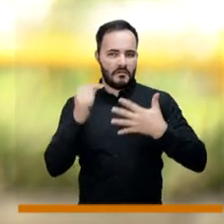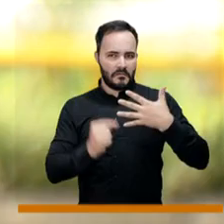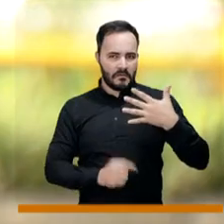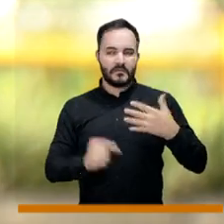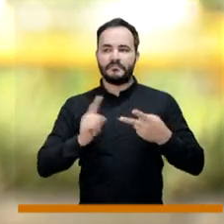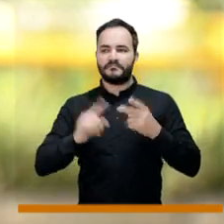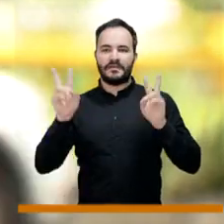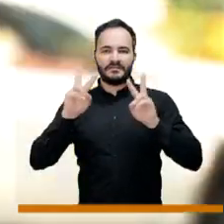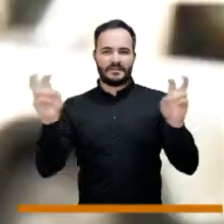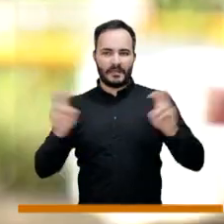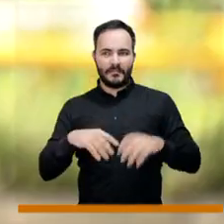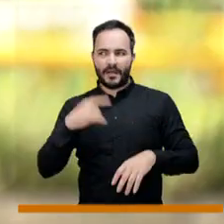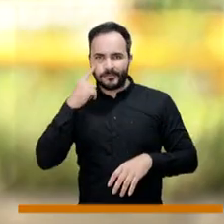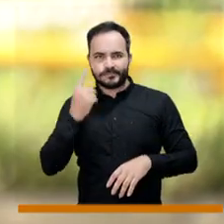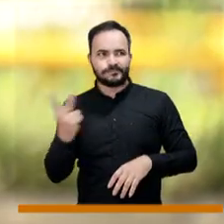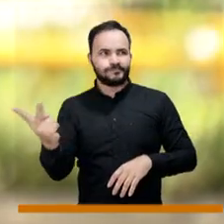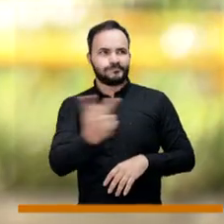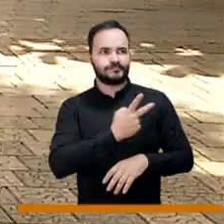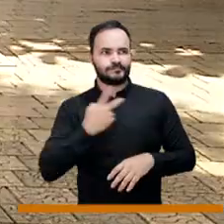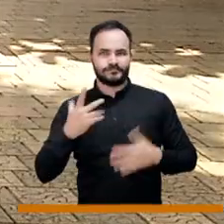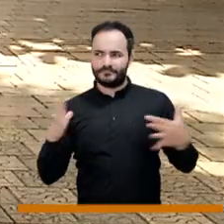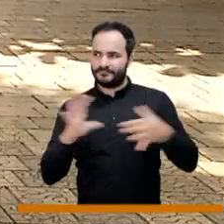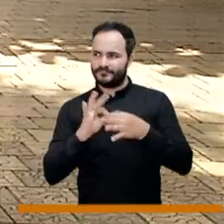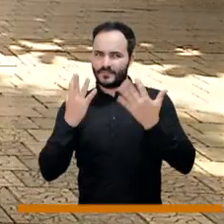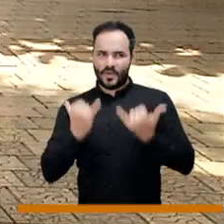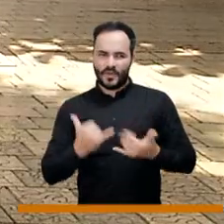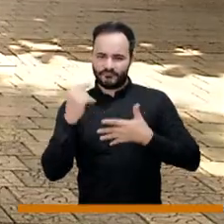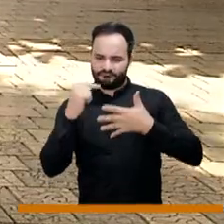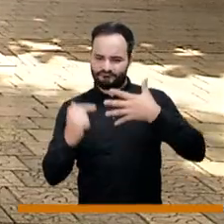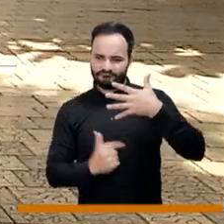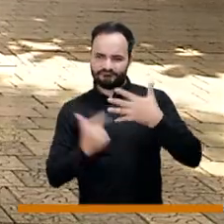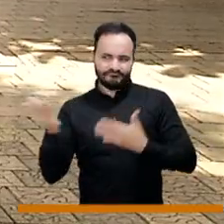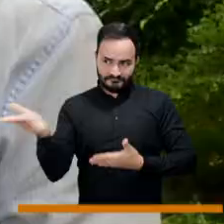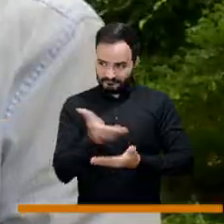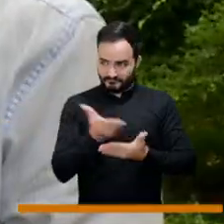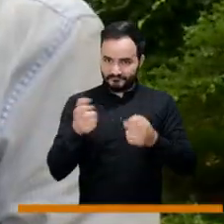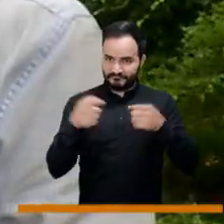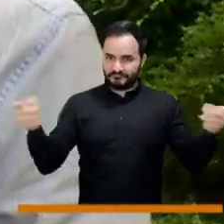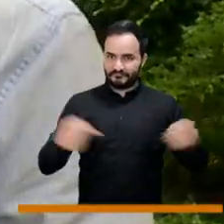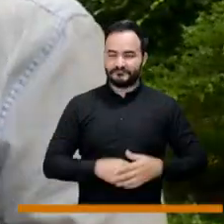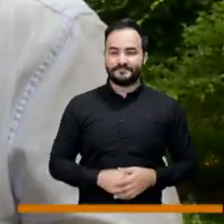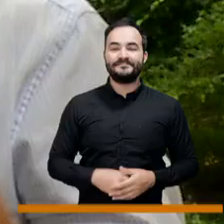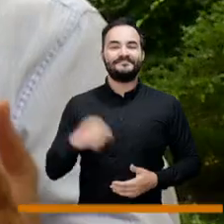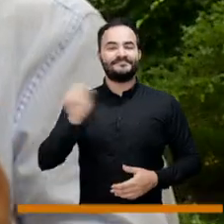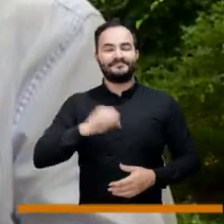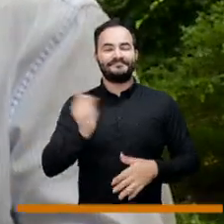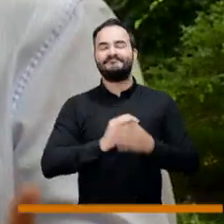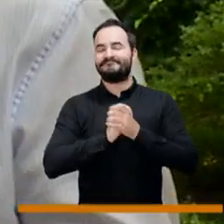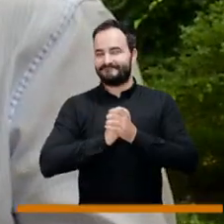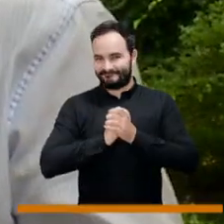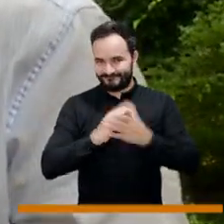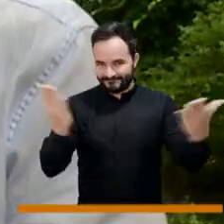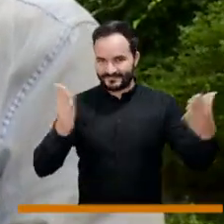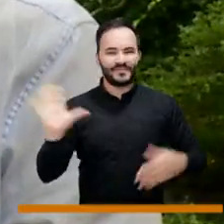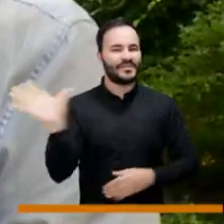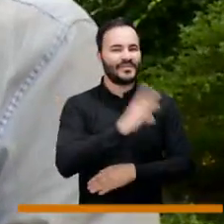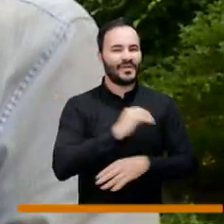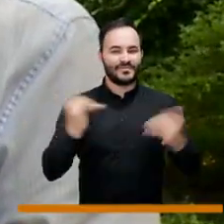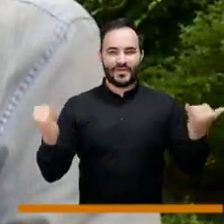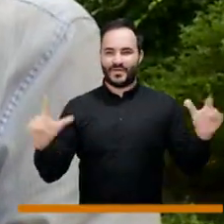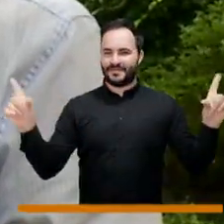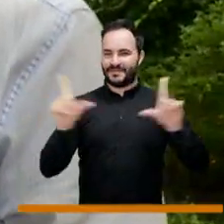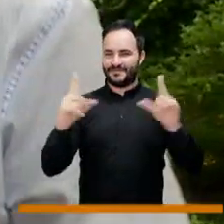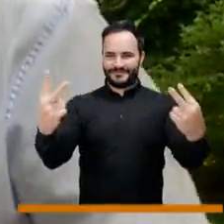nuestro país, los temas que hoy usted nos pone en la agenda. Catherine, un saludo muy especial para ti y para todos los televidentes. Qué bueno volver a compartir